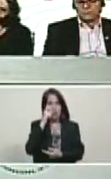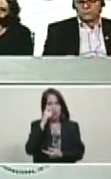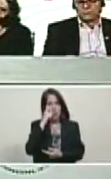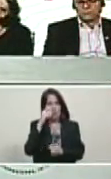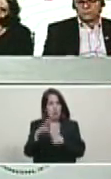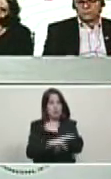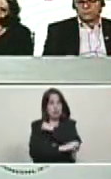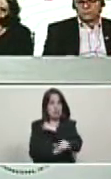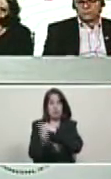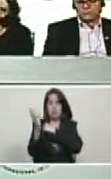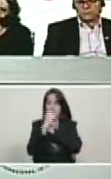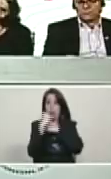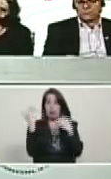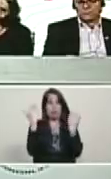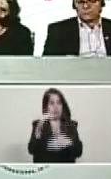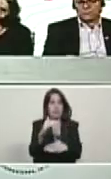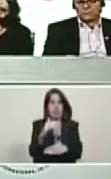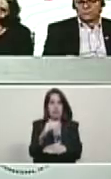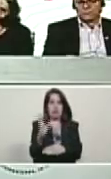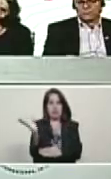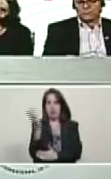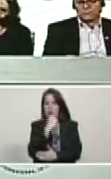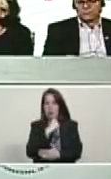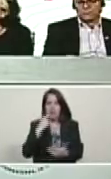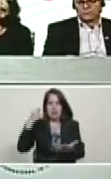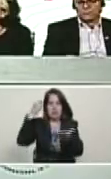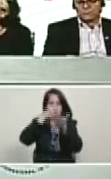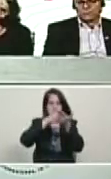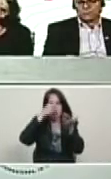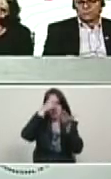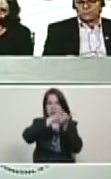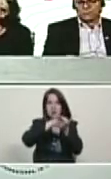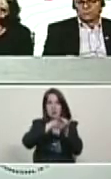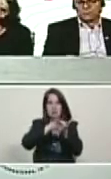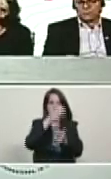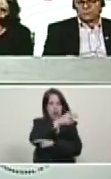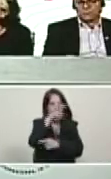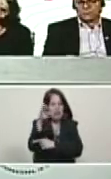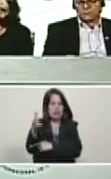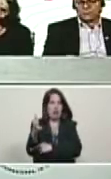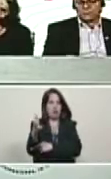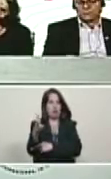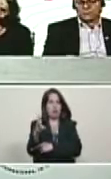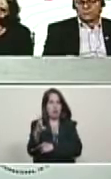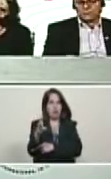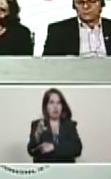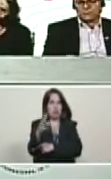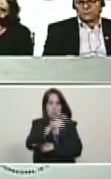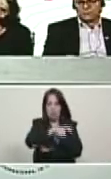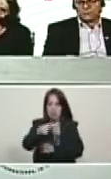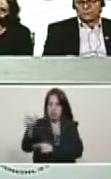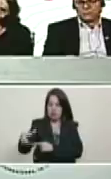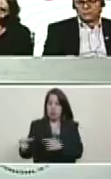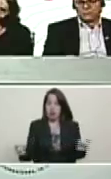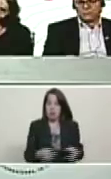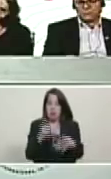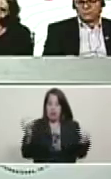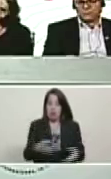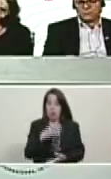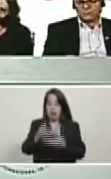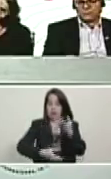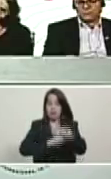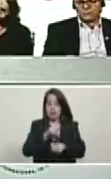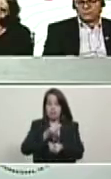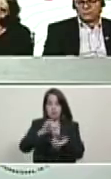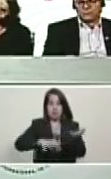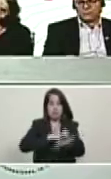tienen límites compañeros contratan delincuentes asesinos para las guarimbas se llevaron